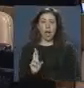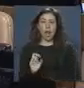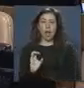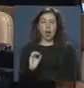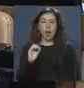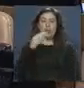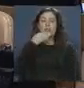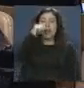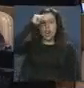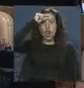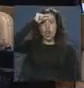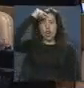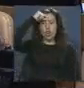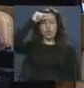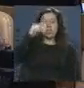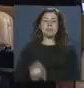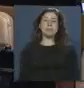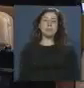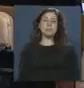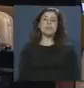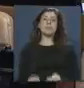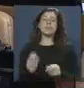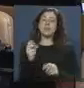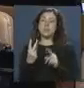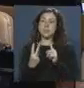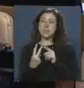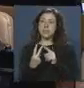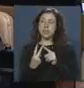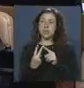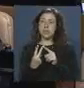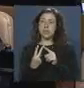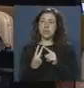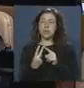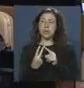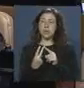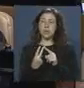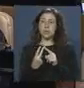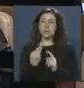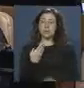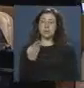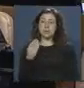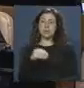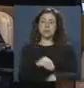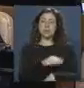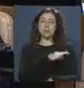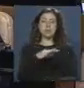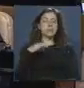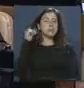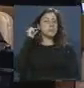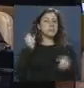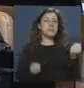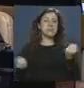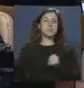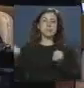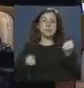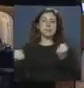Lota. En segundo lugar, presidente, voy a pedir oficiar a la ministra de Transporte.